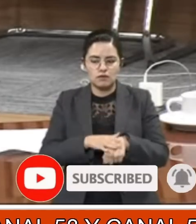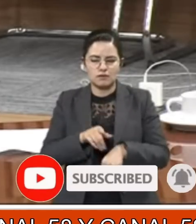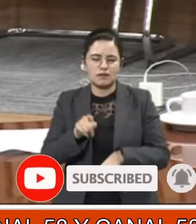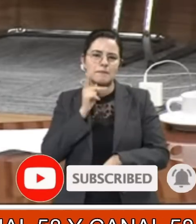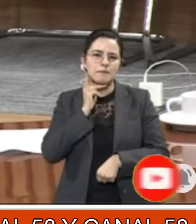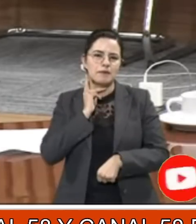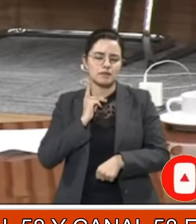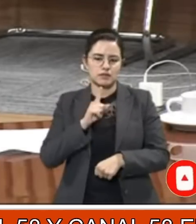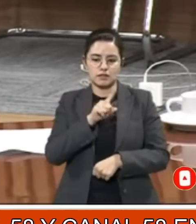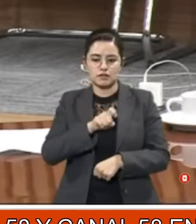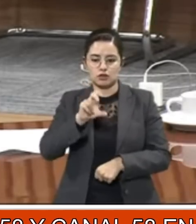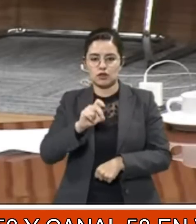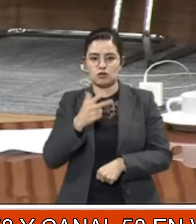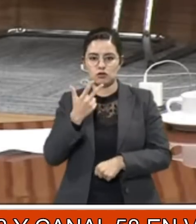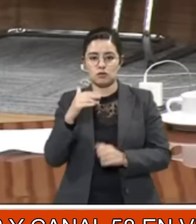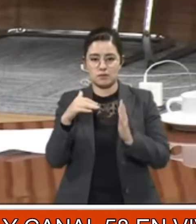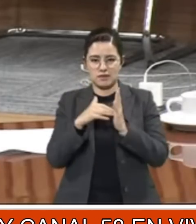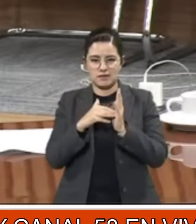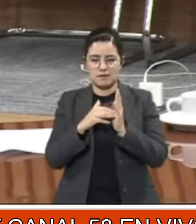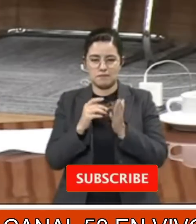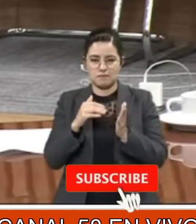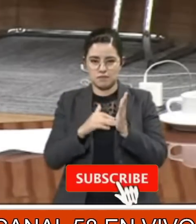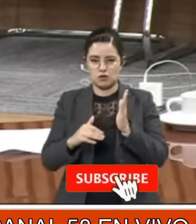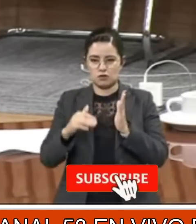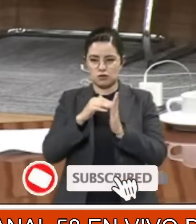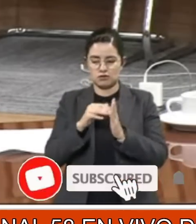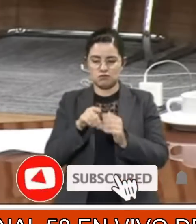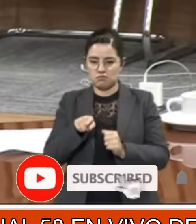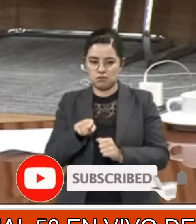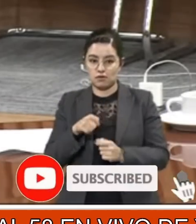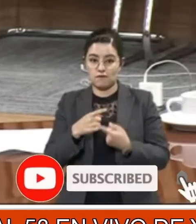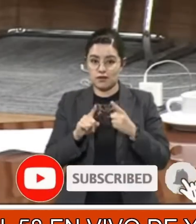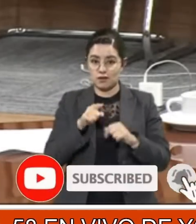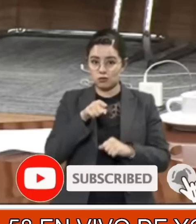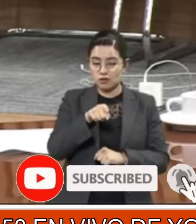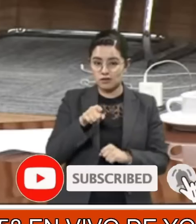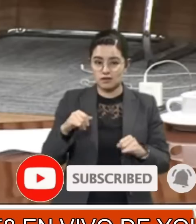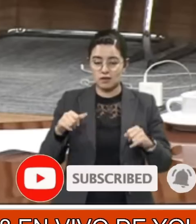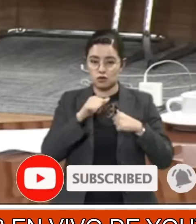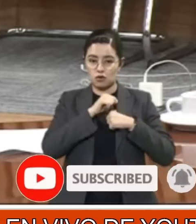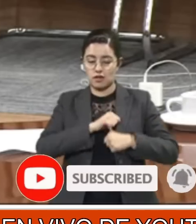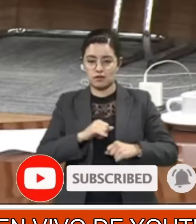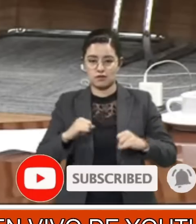gastado más de 138 mil millones de pesos, es decir,